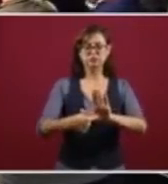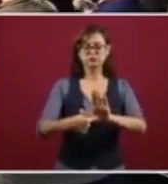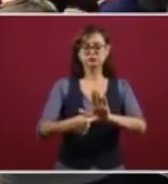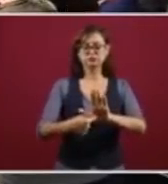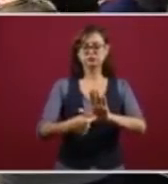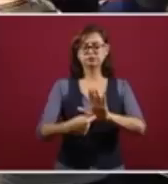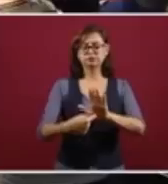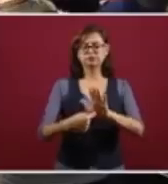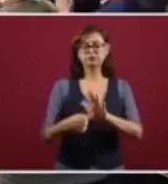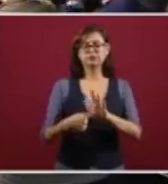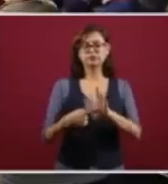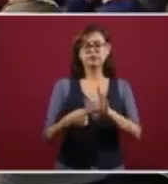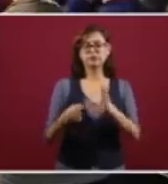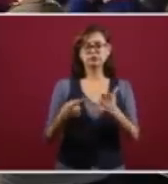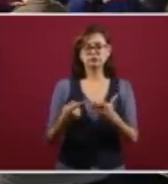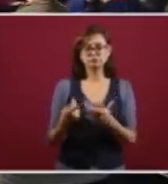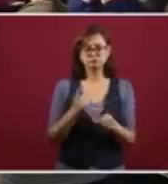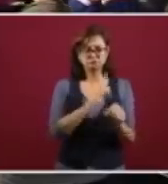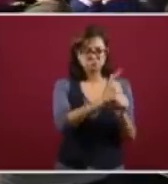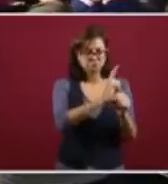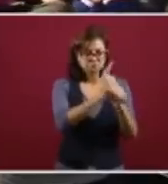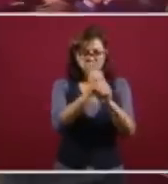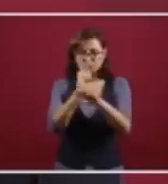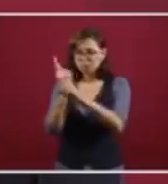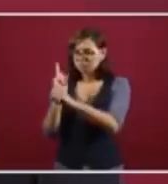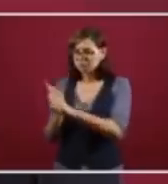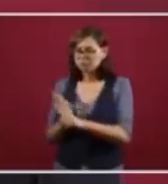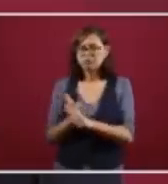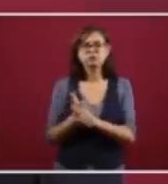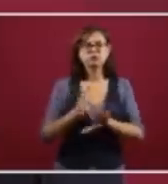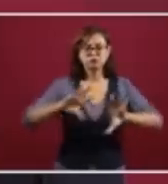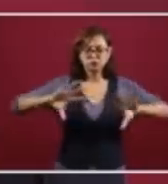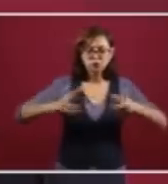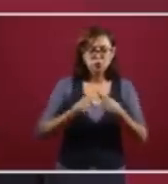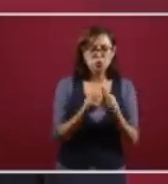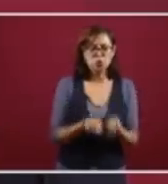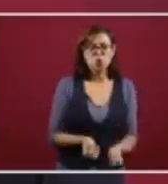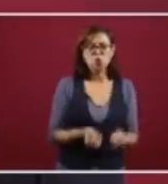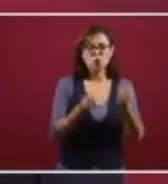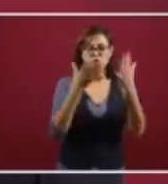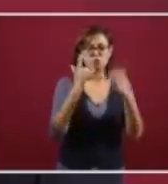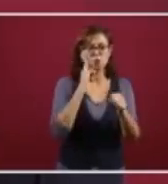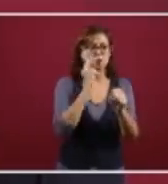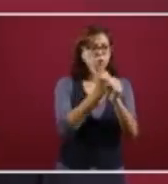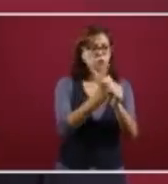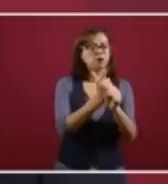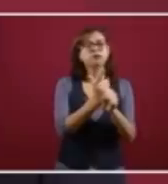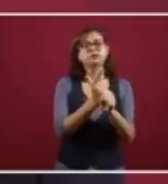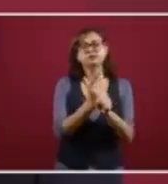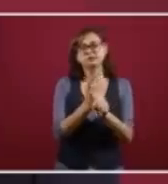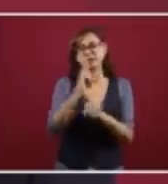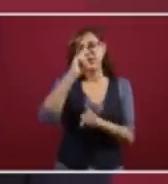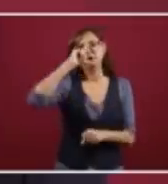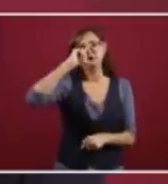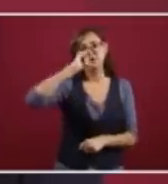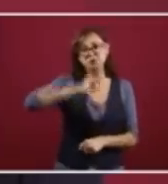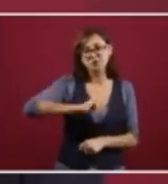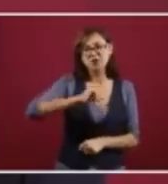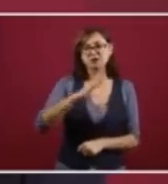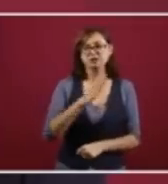fueron resultado de un muestreo, pues es eso, un muestreo donde identificamos que hubo deficiencias.